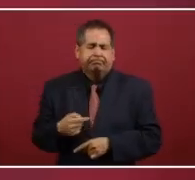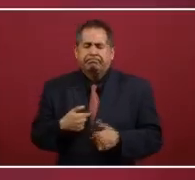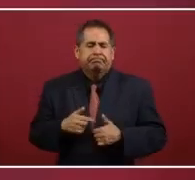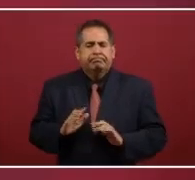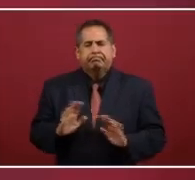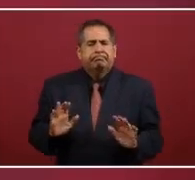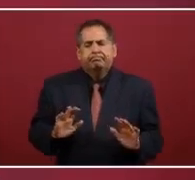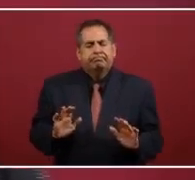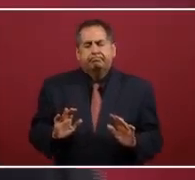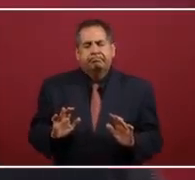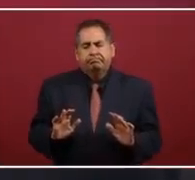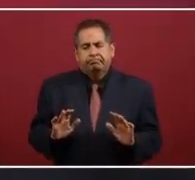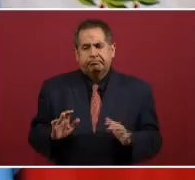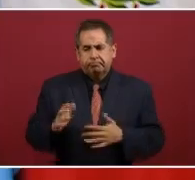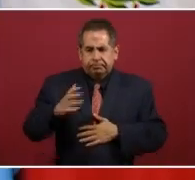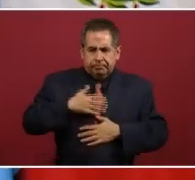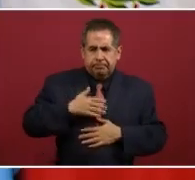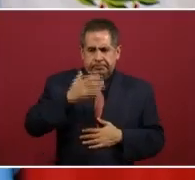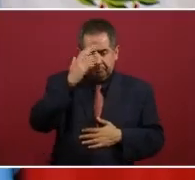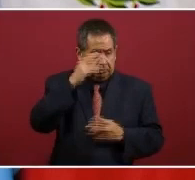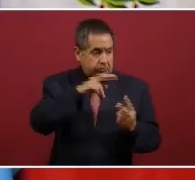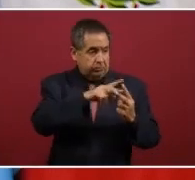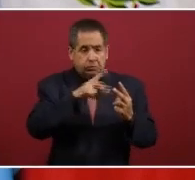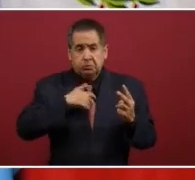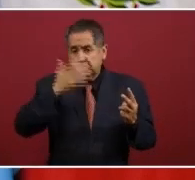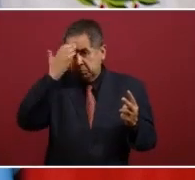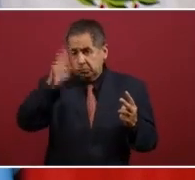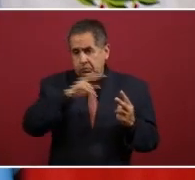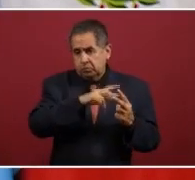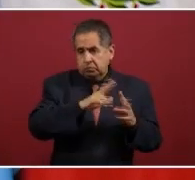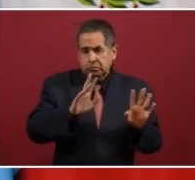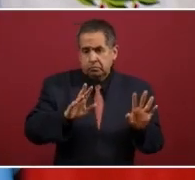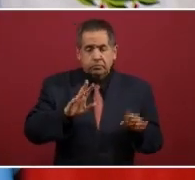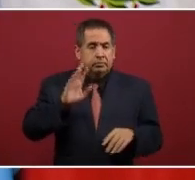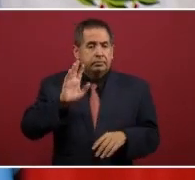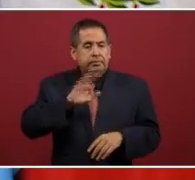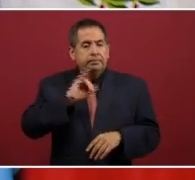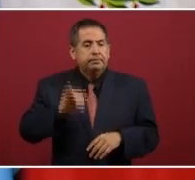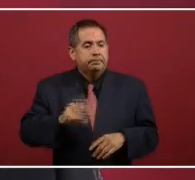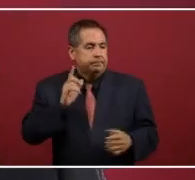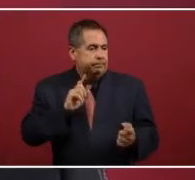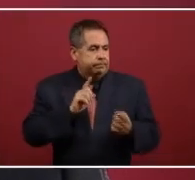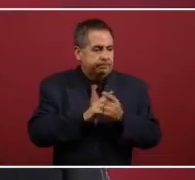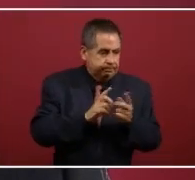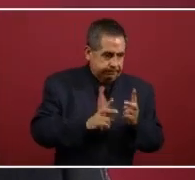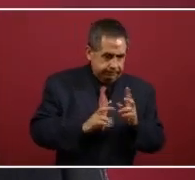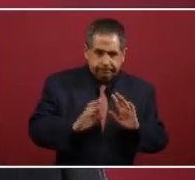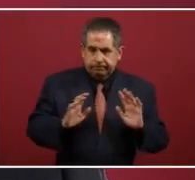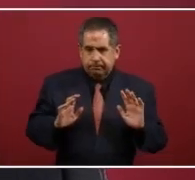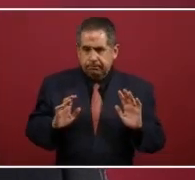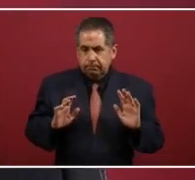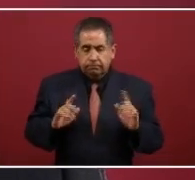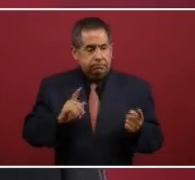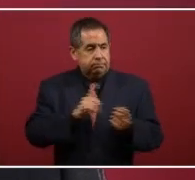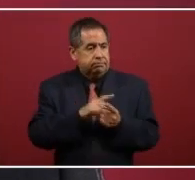No conozco a ninguno de los dos. Nunca he visto